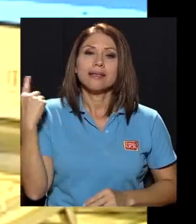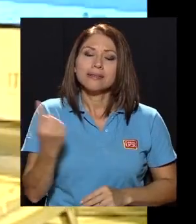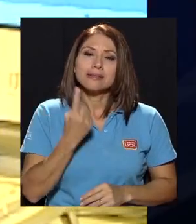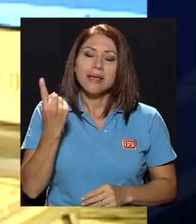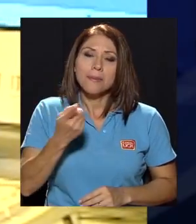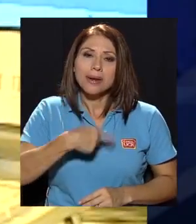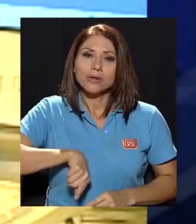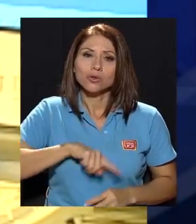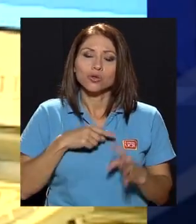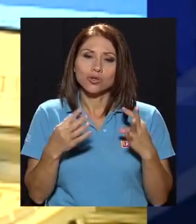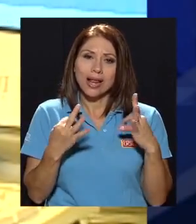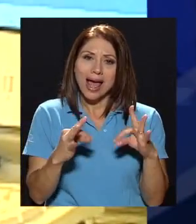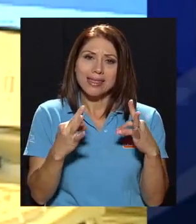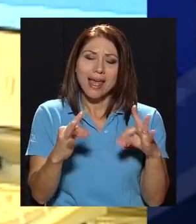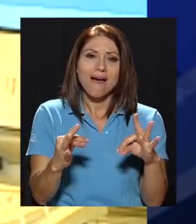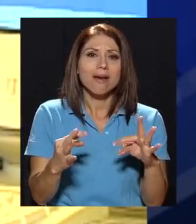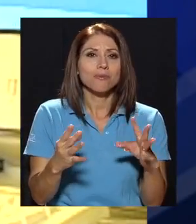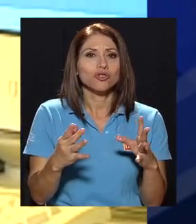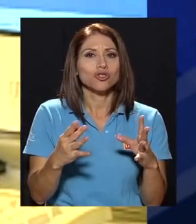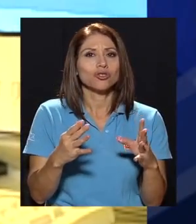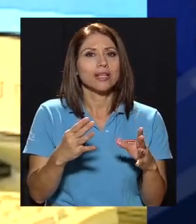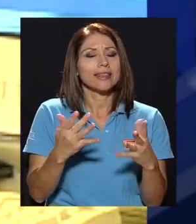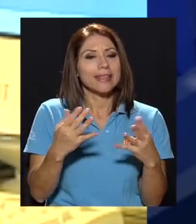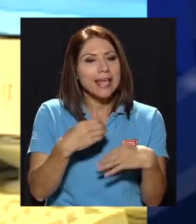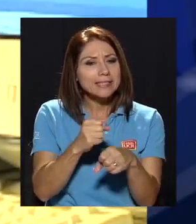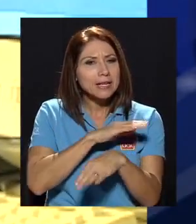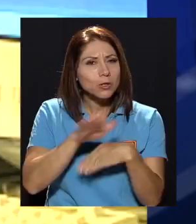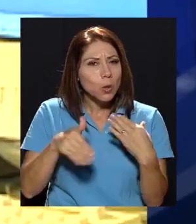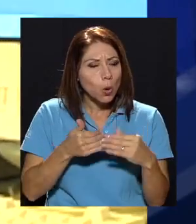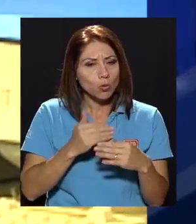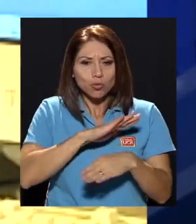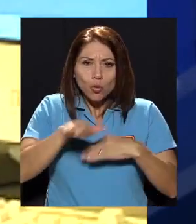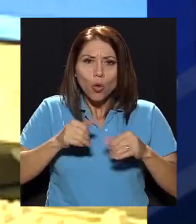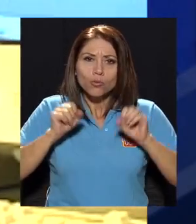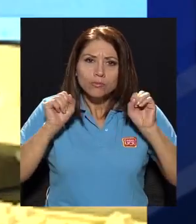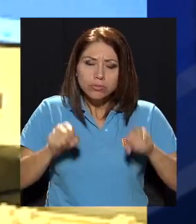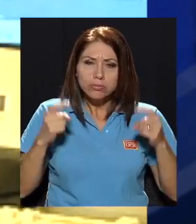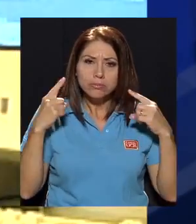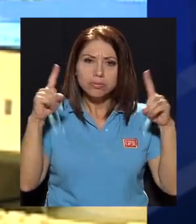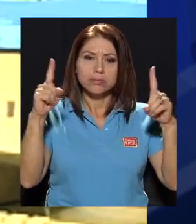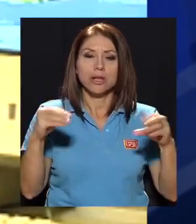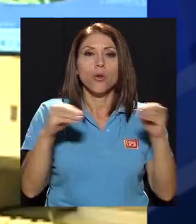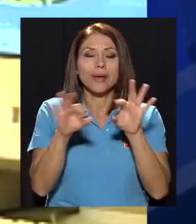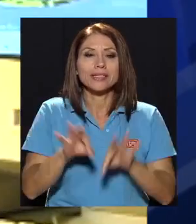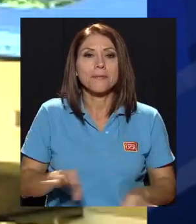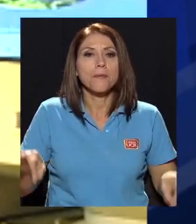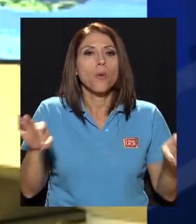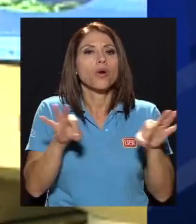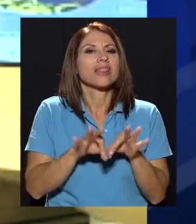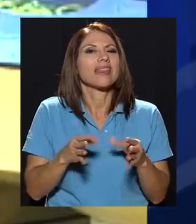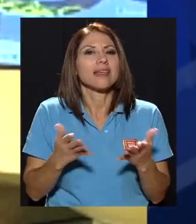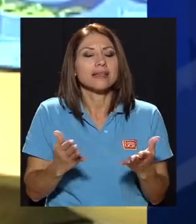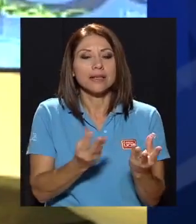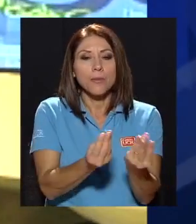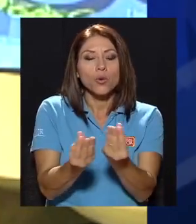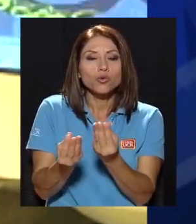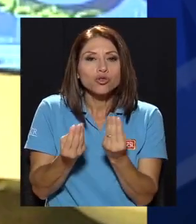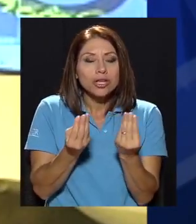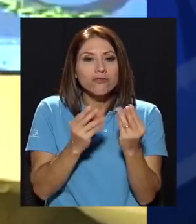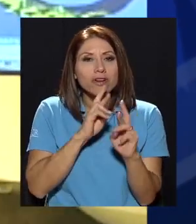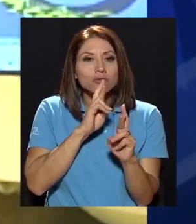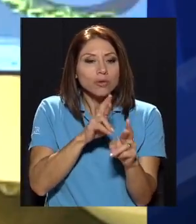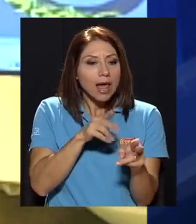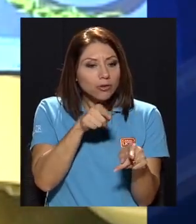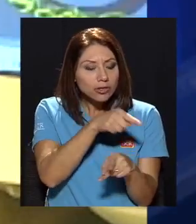tratábamos de que todo se podía hacer, de que era posible, y de lo más importante era producir resultados que se divulgaran a